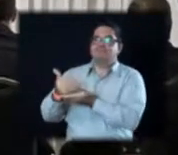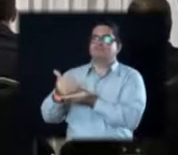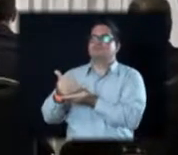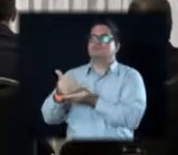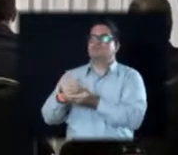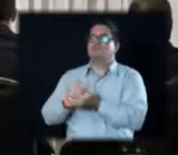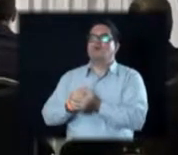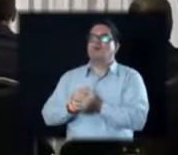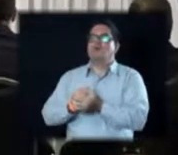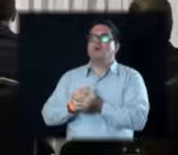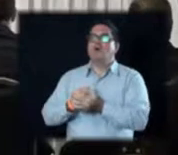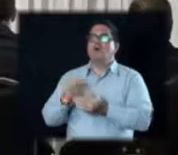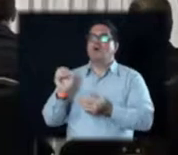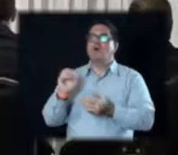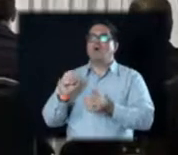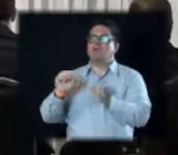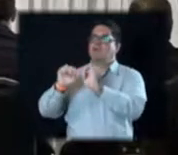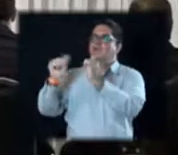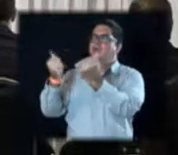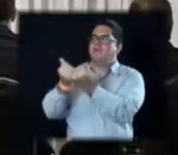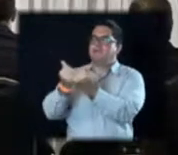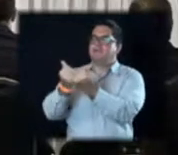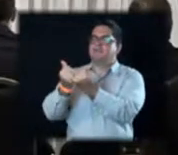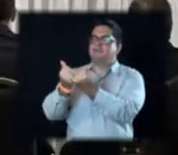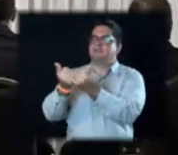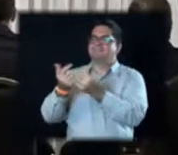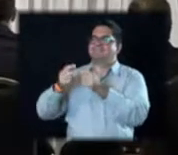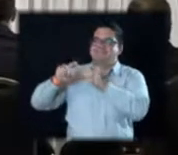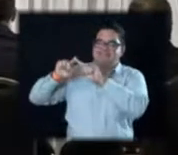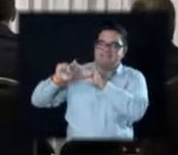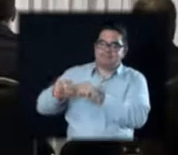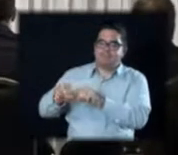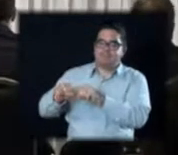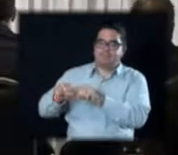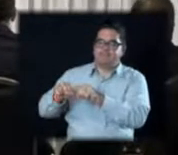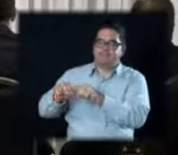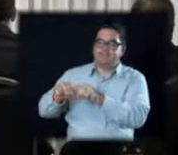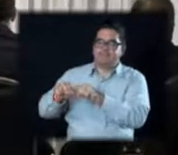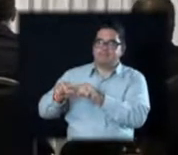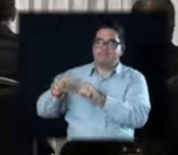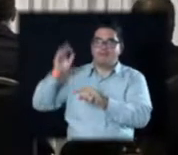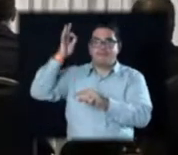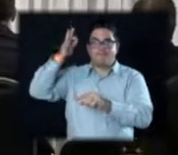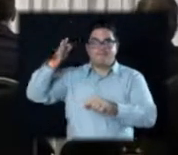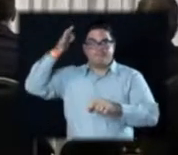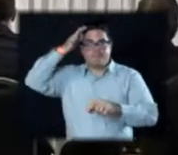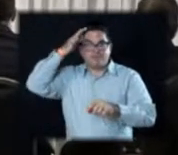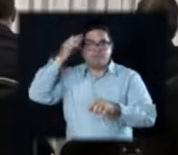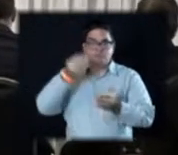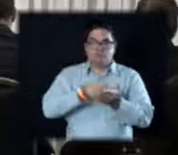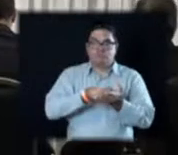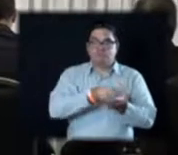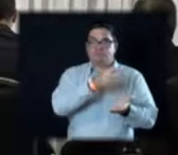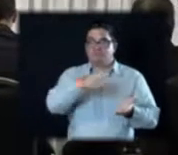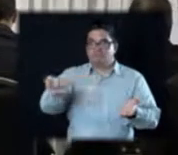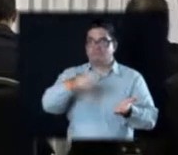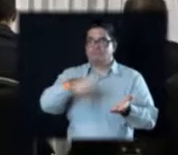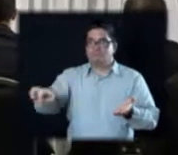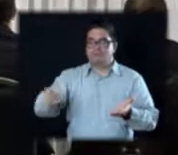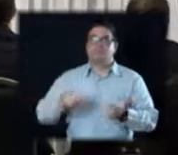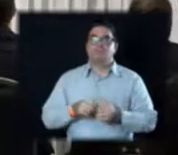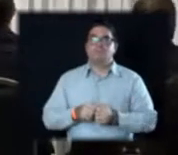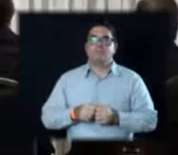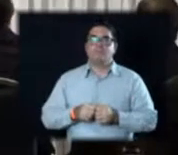del Estado Libre Asociado, o entidades que dependen de fondos o de transferencias de